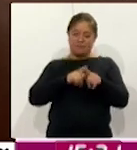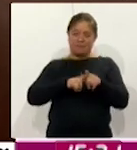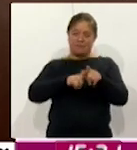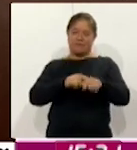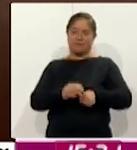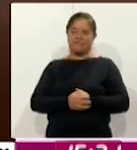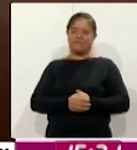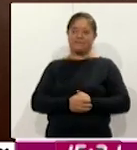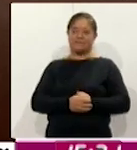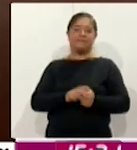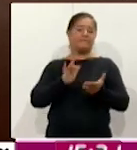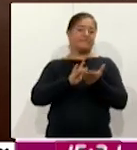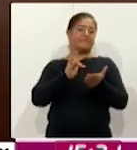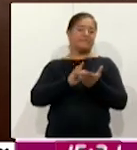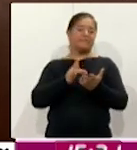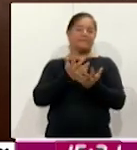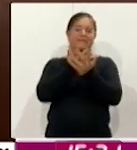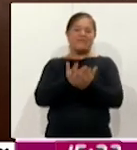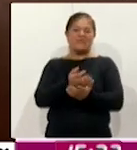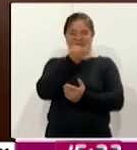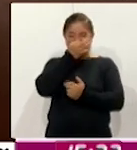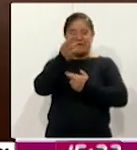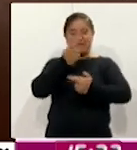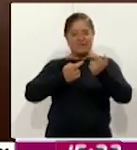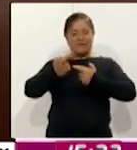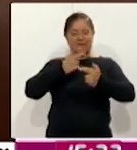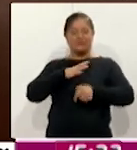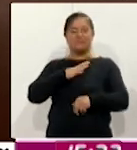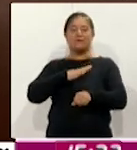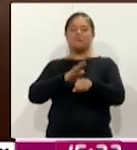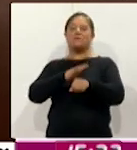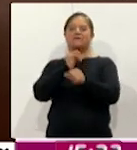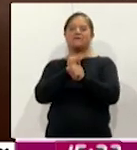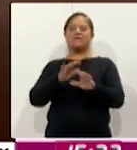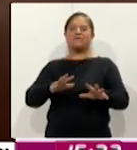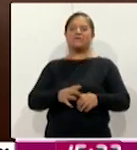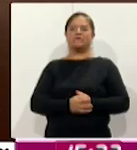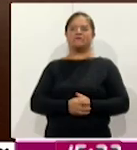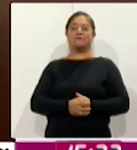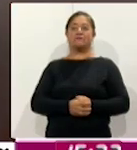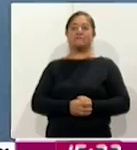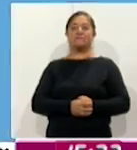Sí. Gracias, nos vamos con una pausa y regresamos porque aún tenemos todavía más información.